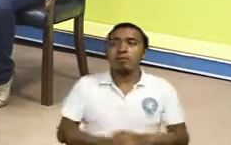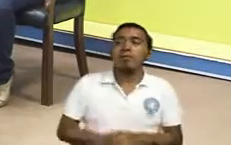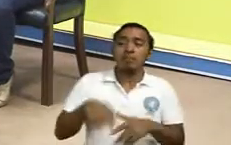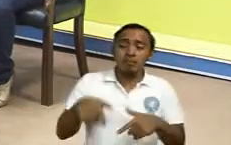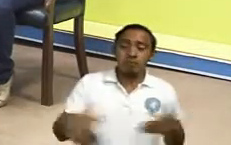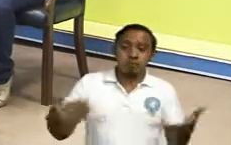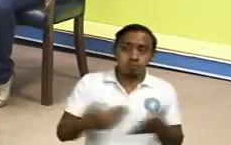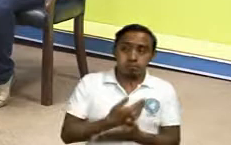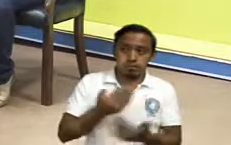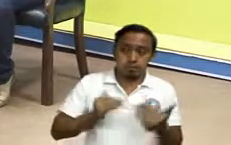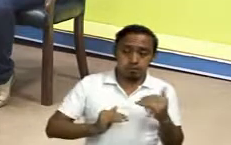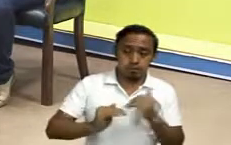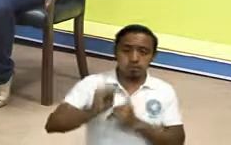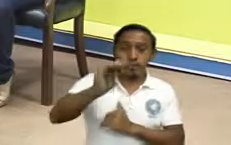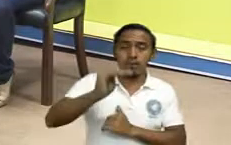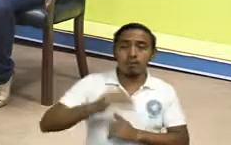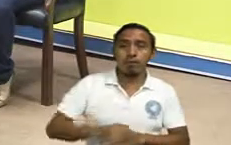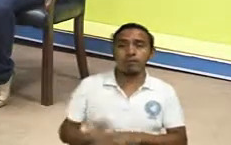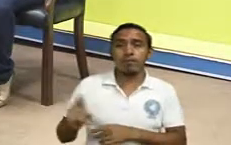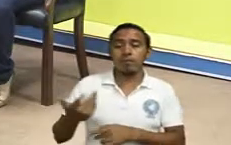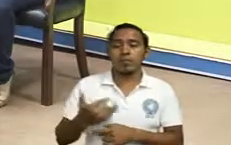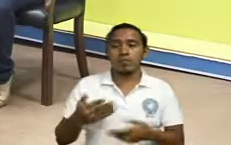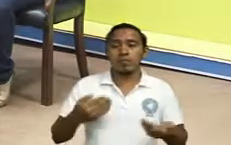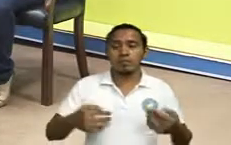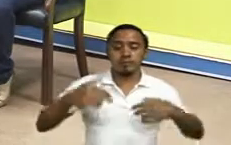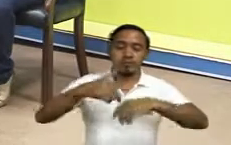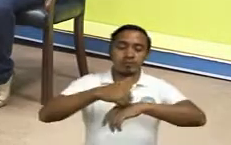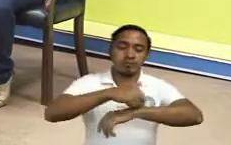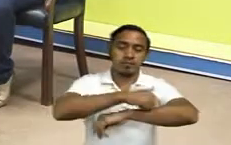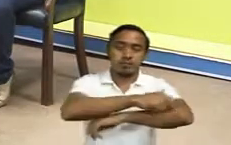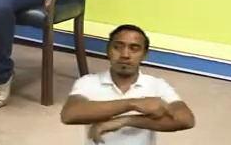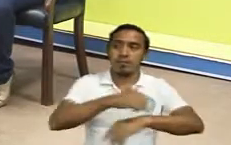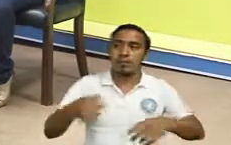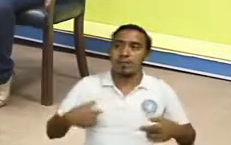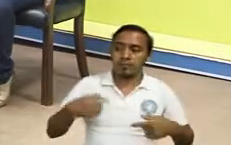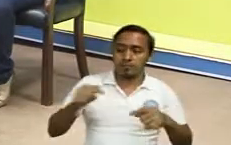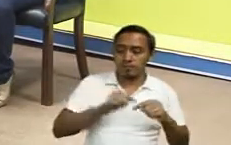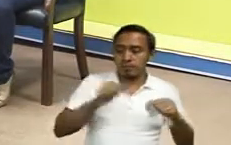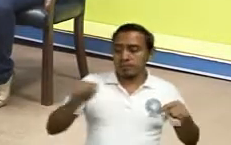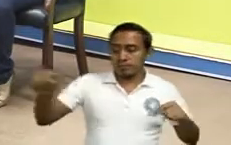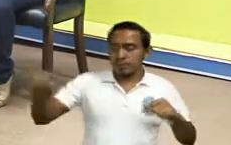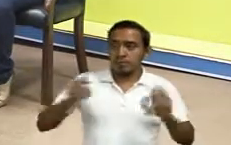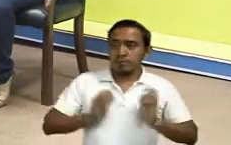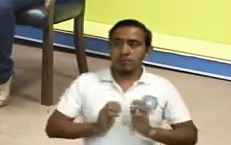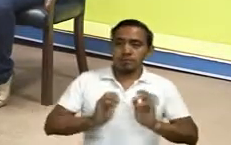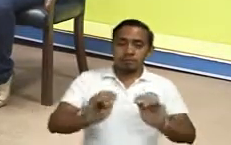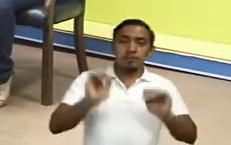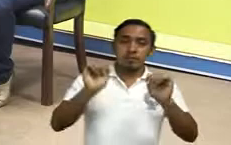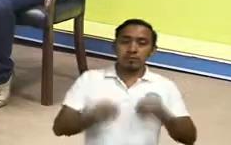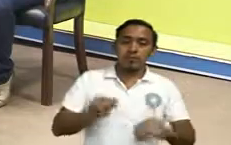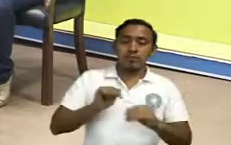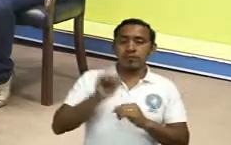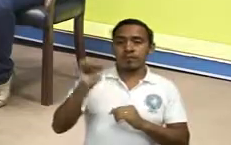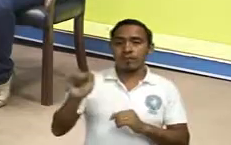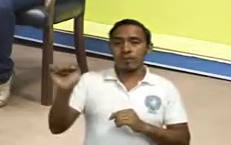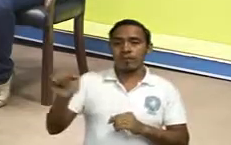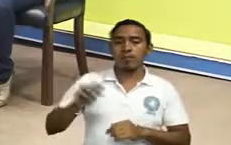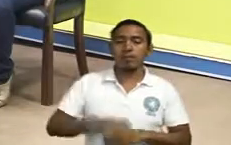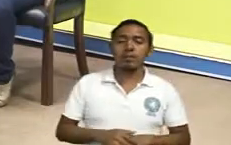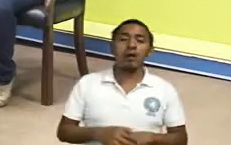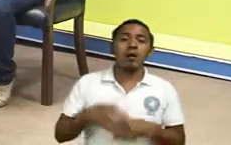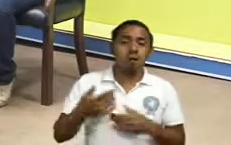que se han construido a nivel de todos los andenes, donde ellos cruzan la calle y pueden seguir en el andén. O sea, una serie